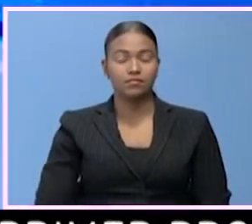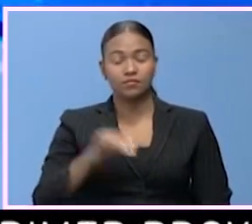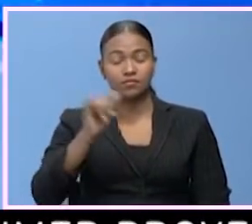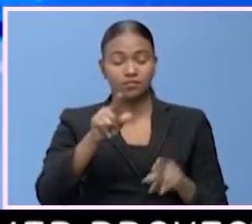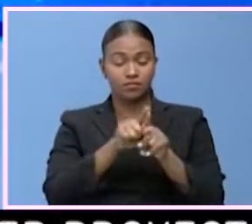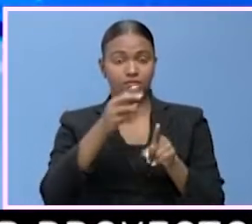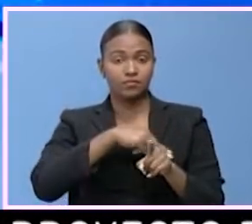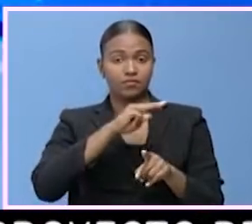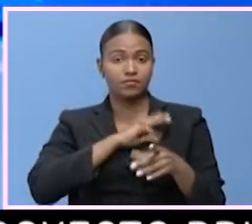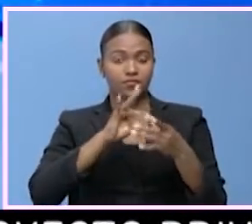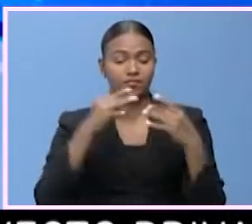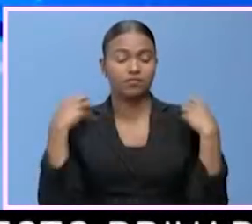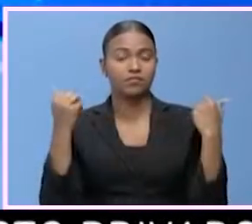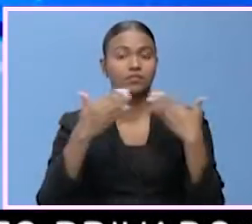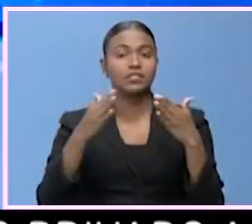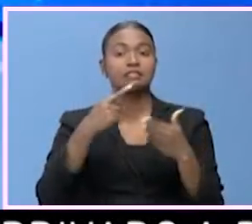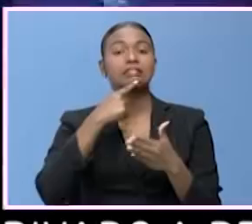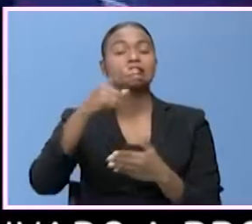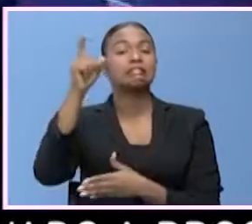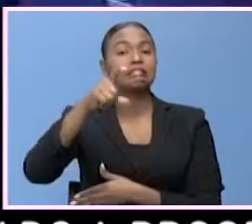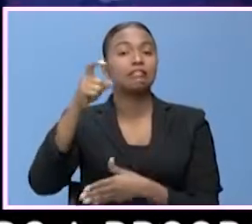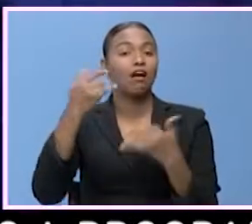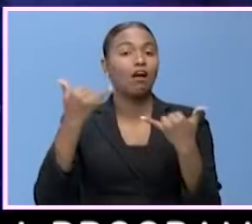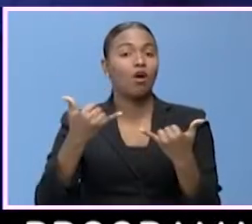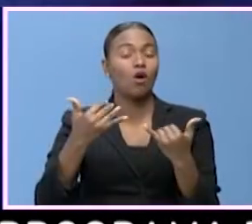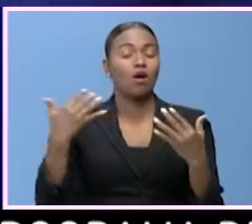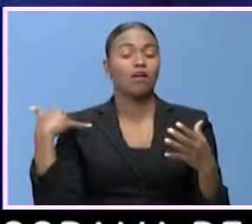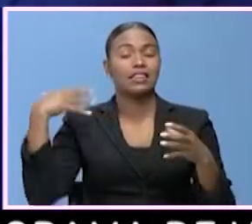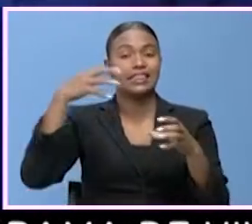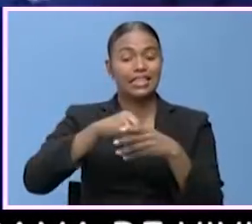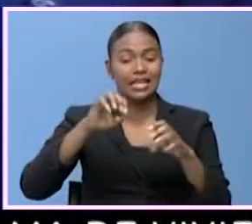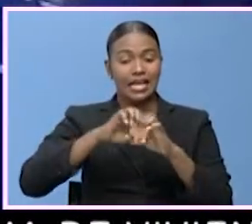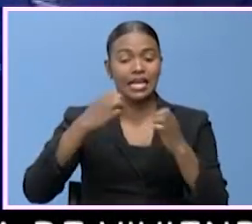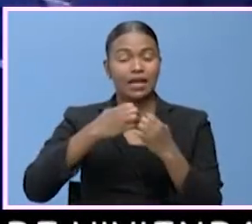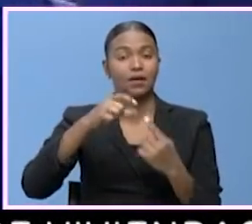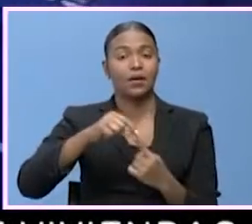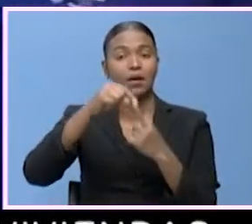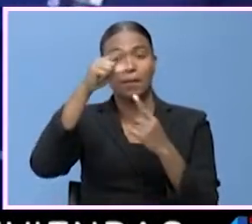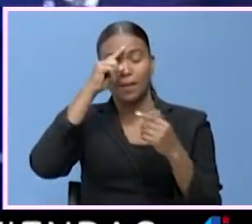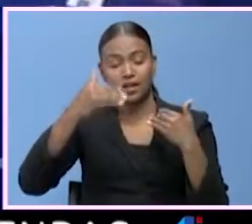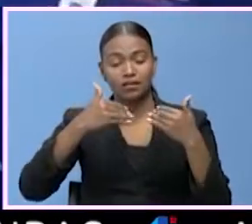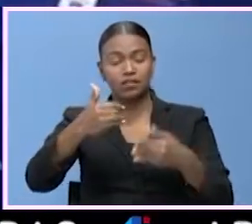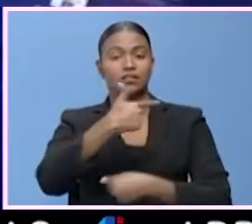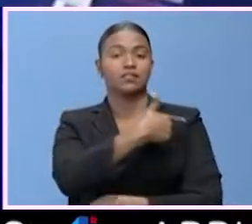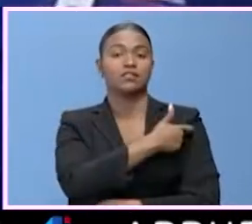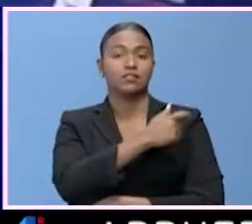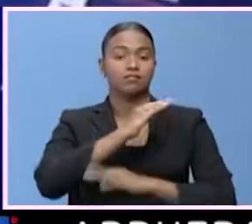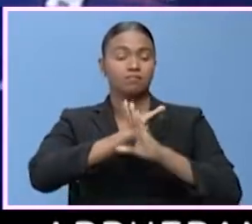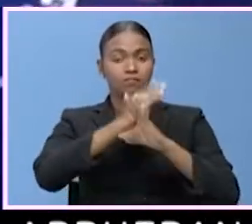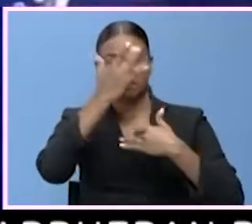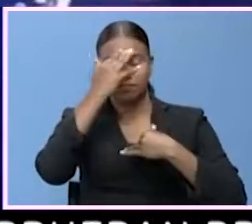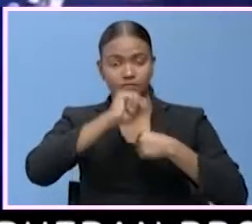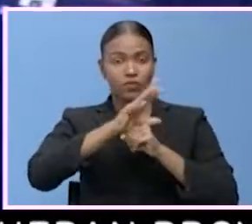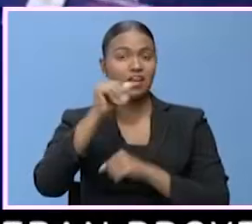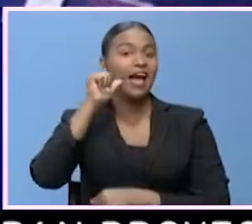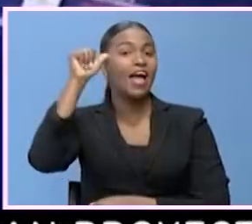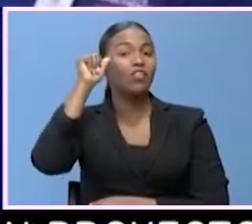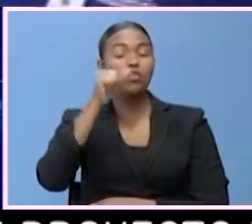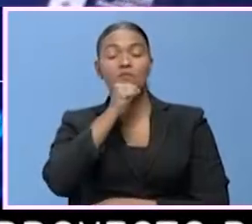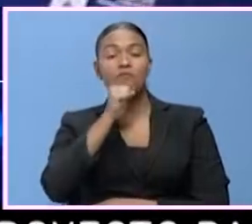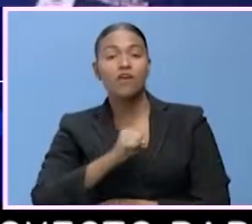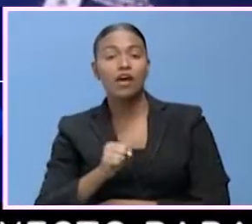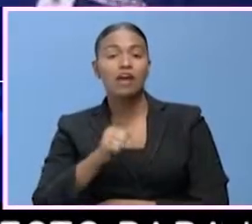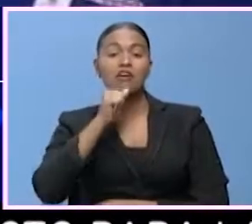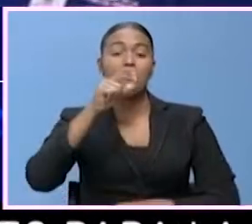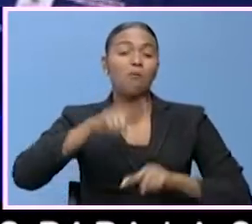Además, el ministro de Salud Pública manifestó la necesidad de conformar equipos especiales para la vacunación contra el COVID-19 de adultos mayores que